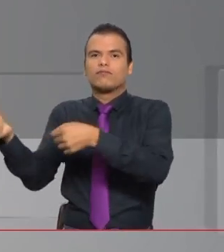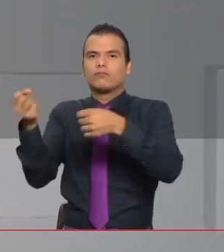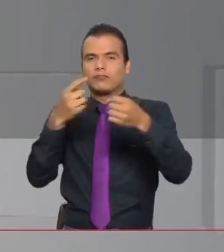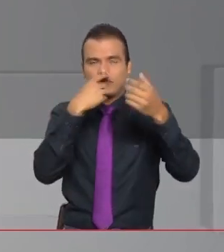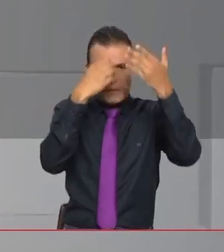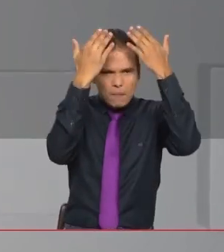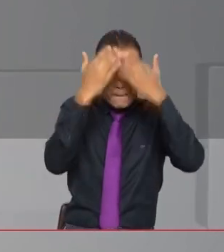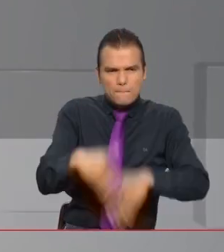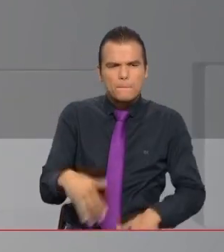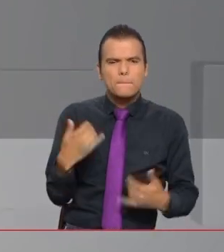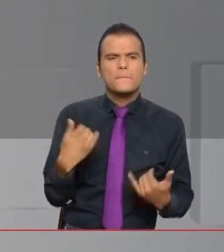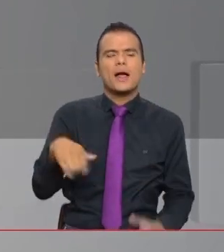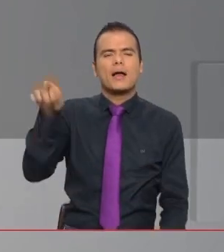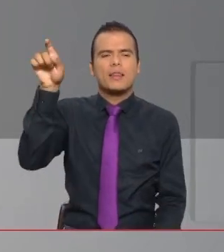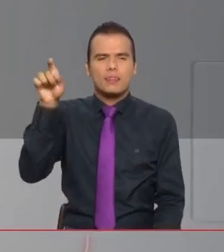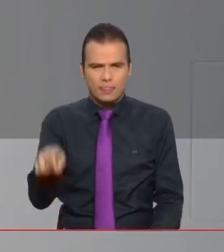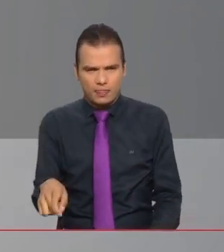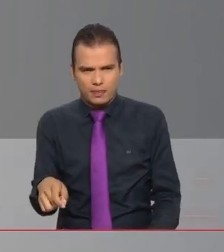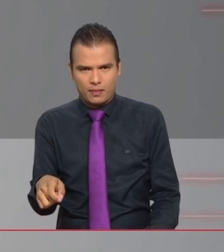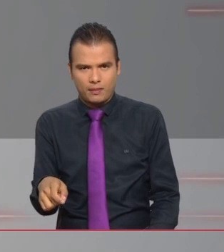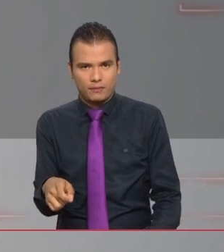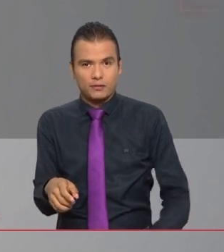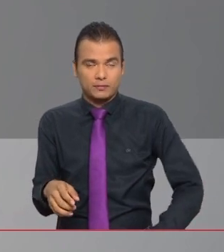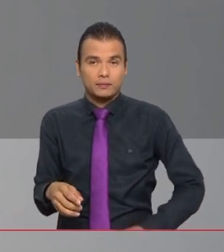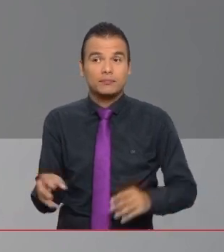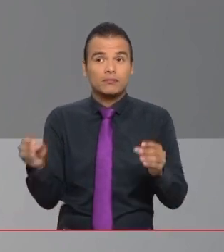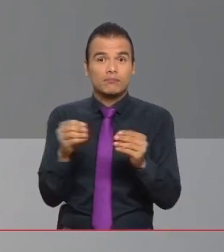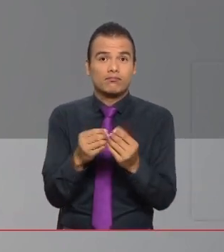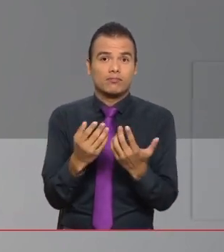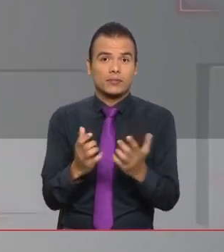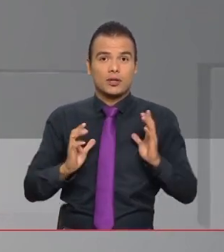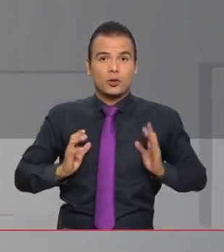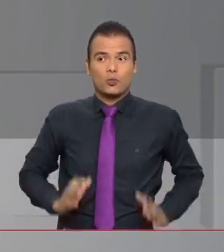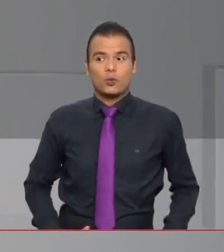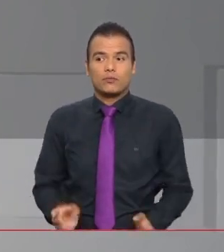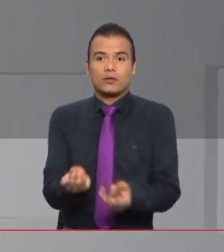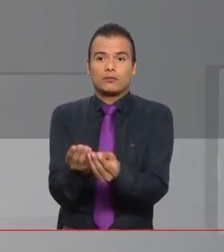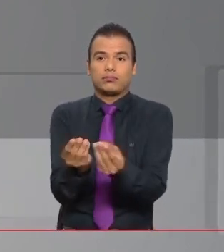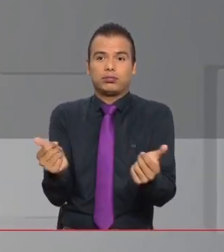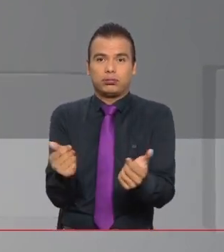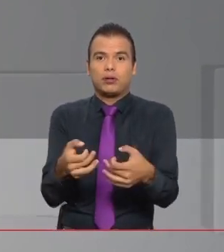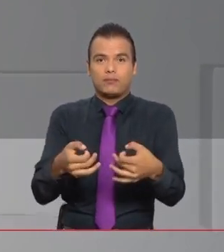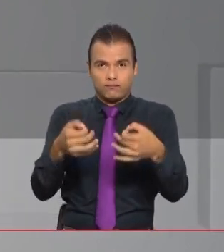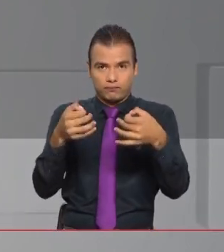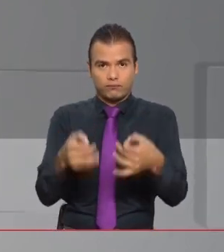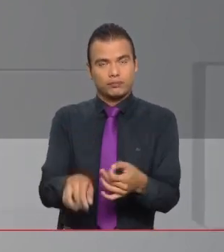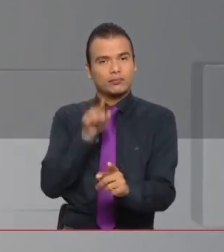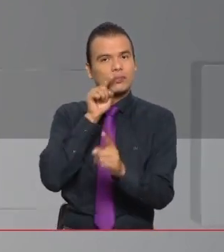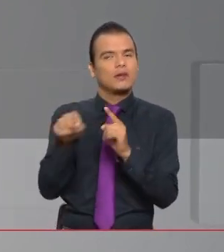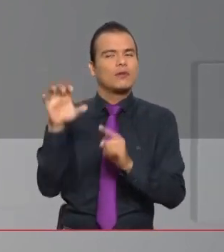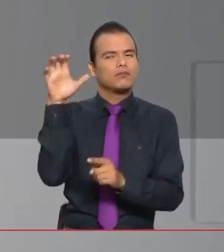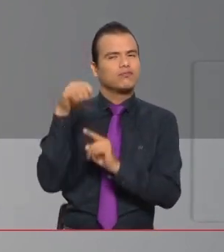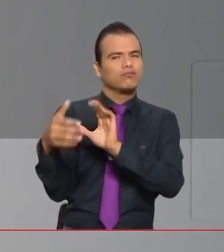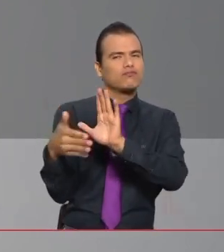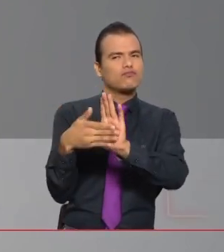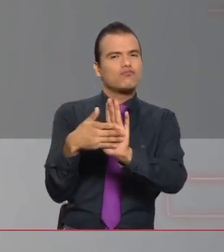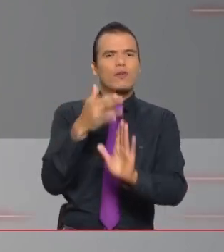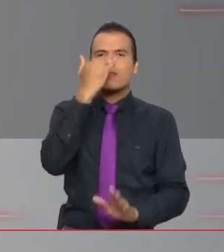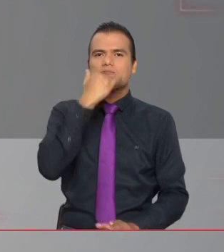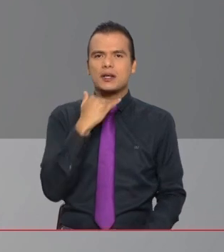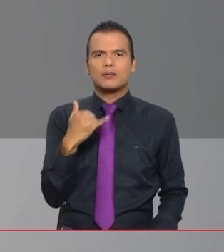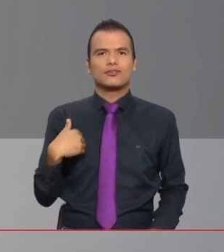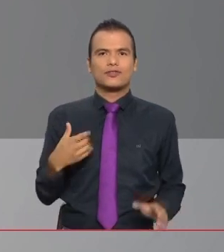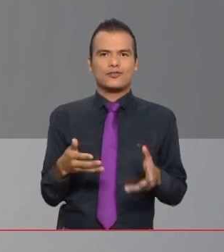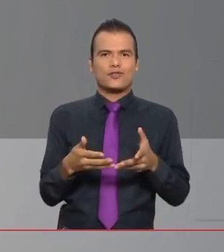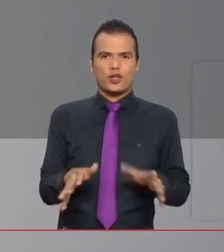de los hechos e intentar desaparecer el cuerpo, es decir, la evidencia de un homicidio.